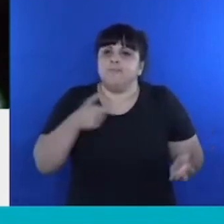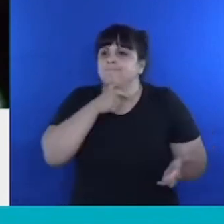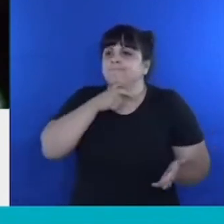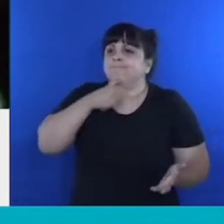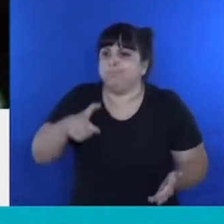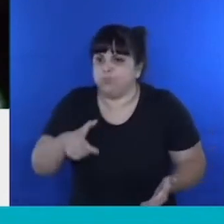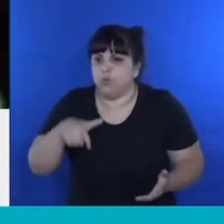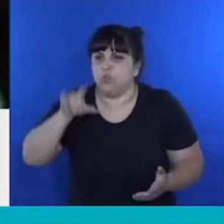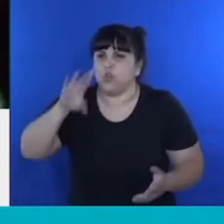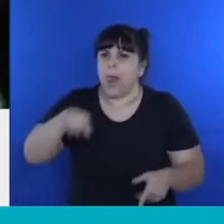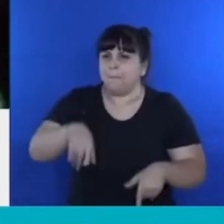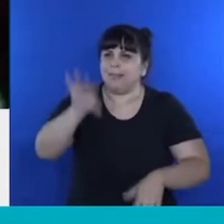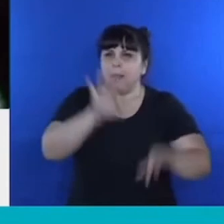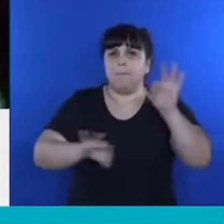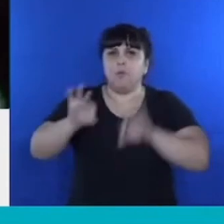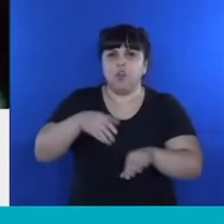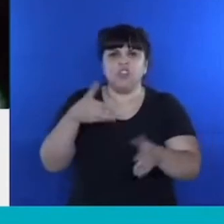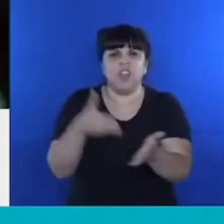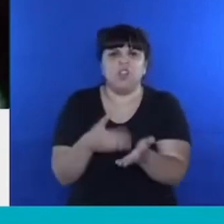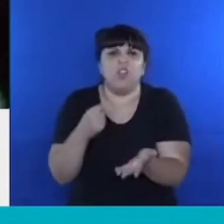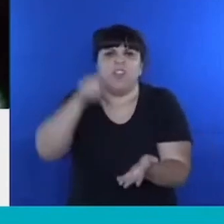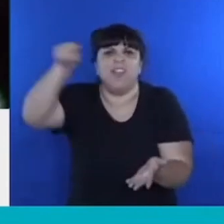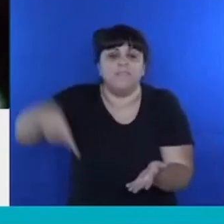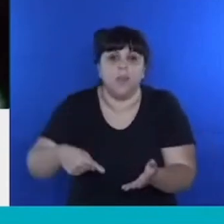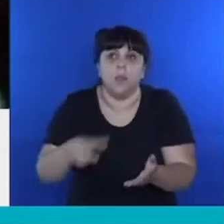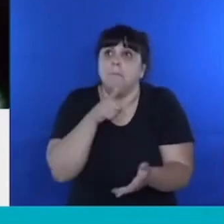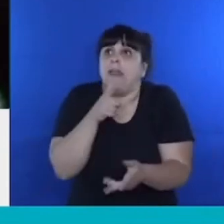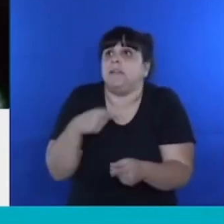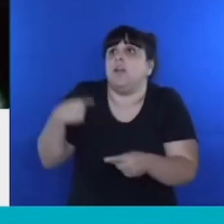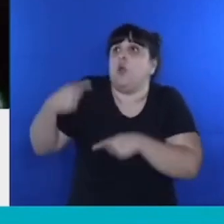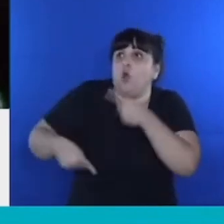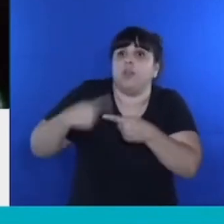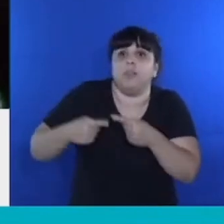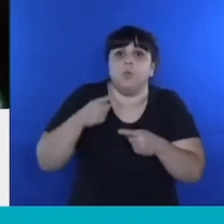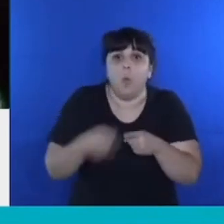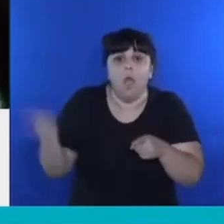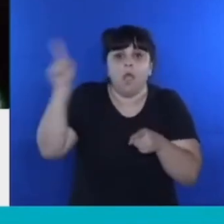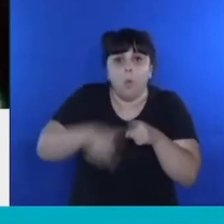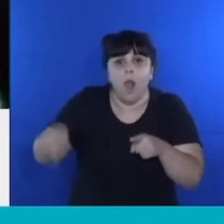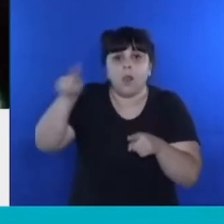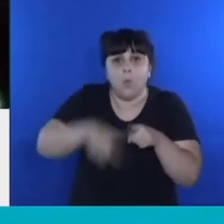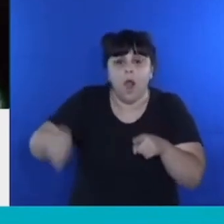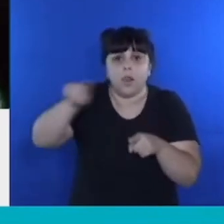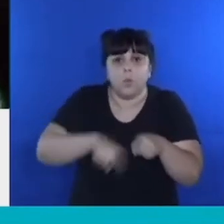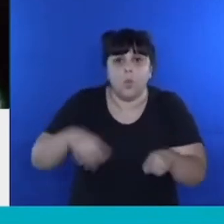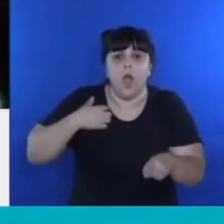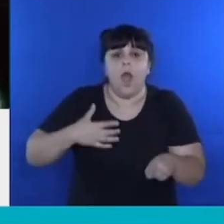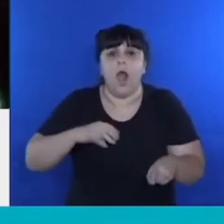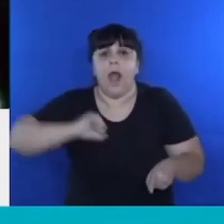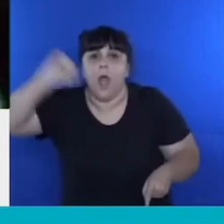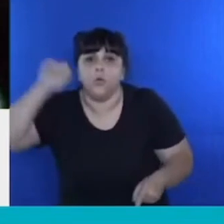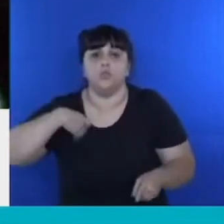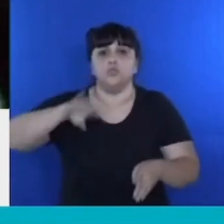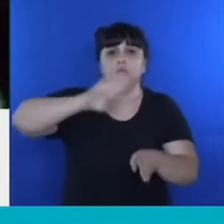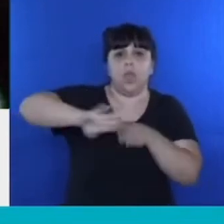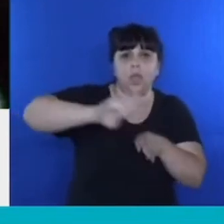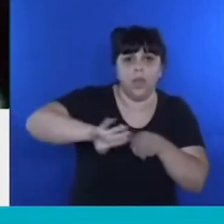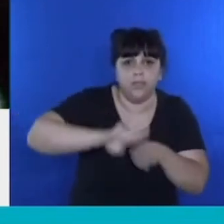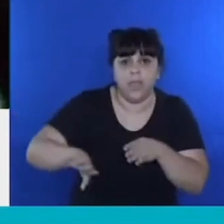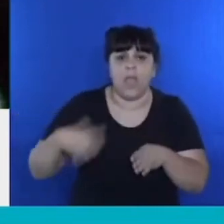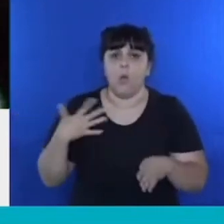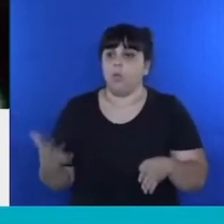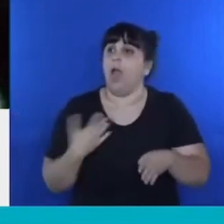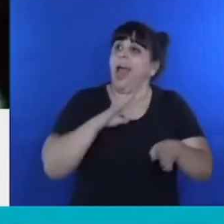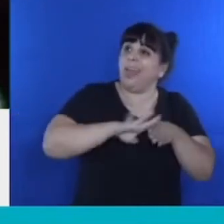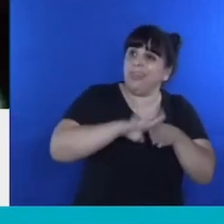respondida con este proyecto, que no es más que la continuación de un ciclo de ajuste, endeudamiento, tomar deuda